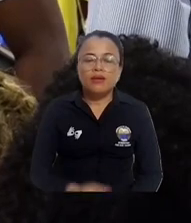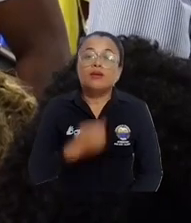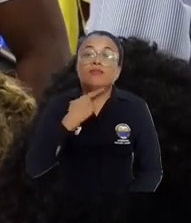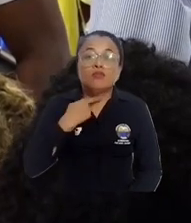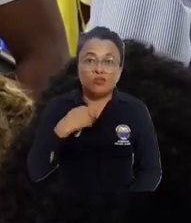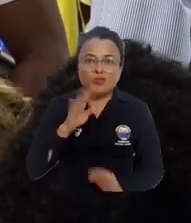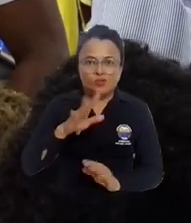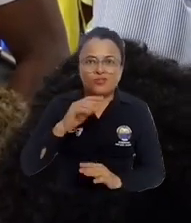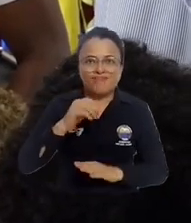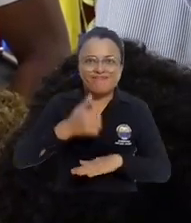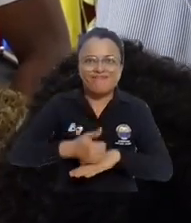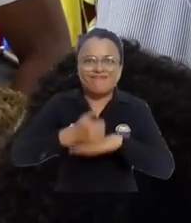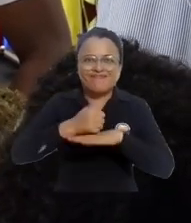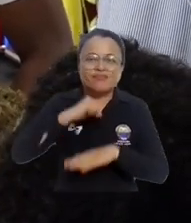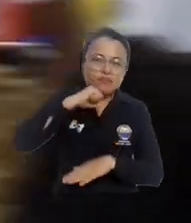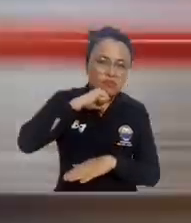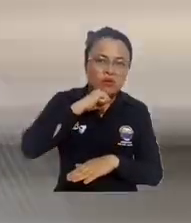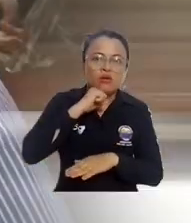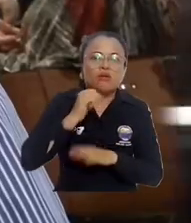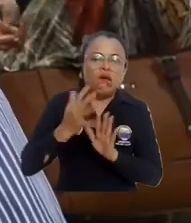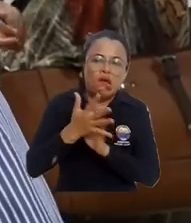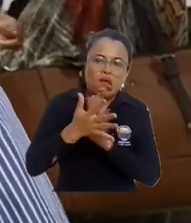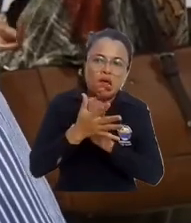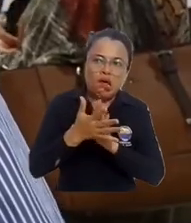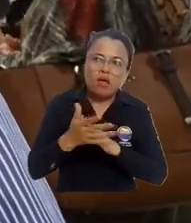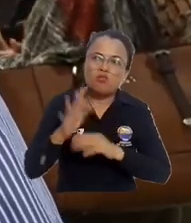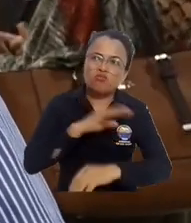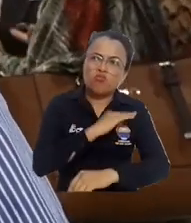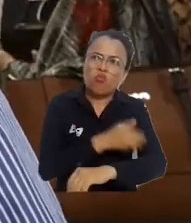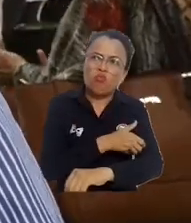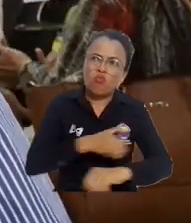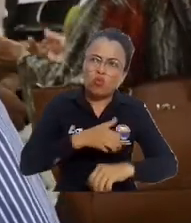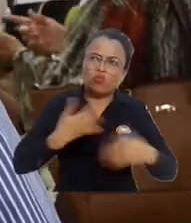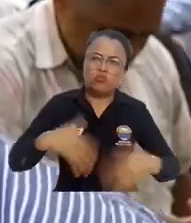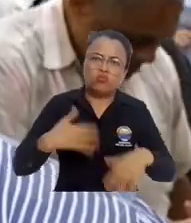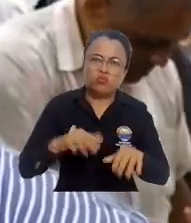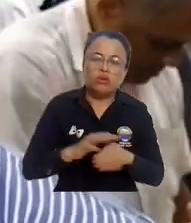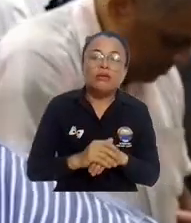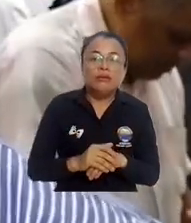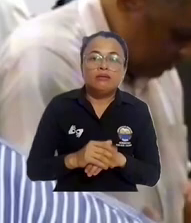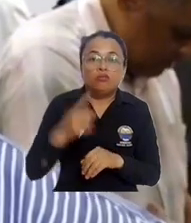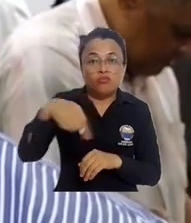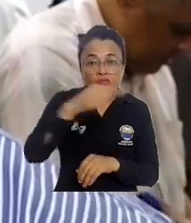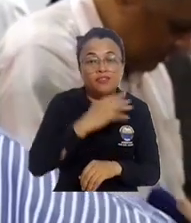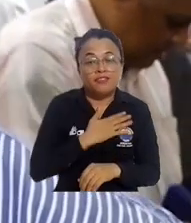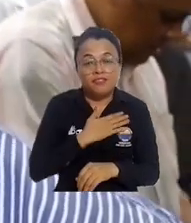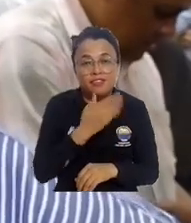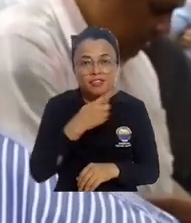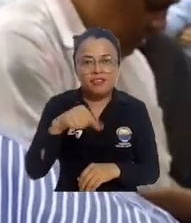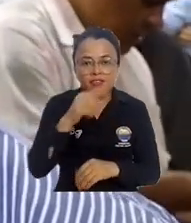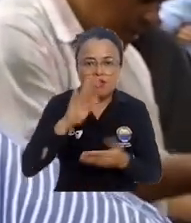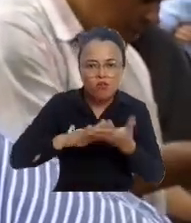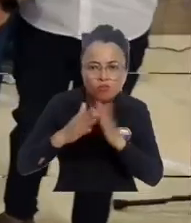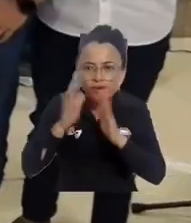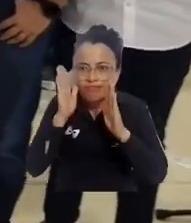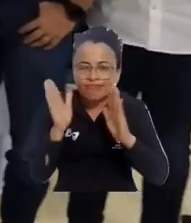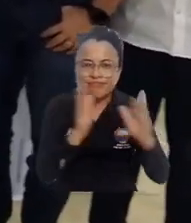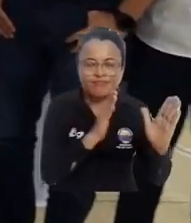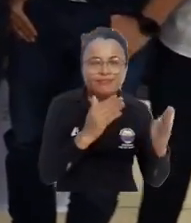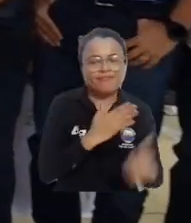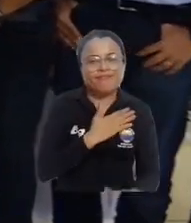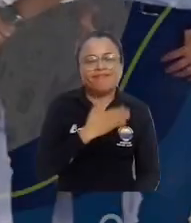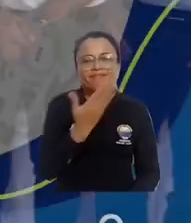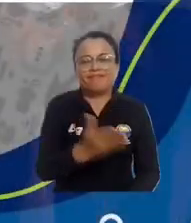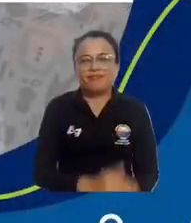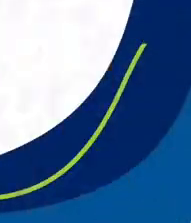me gustó mucho las palabras del dror Pablo Vera es una persona con empuje un buen rector felicitarlos a ustedes por siempre estar pendientes a las comunidades